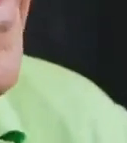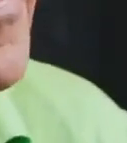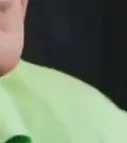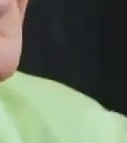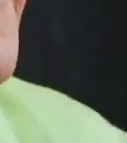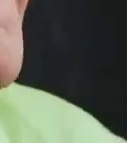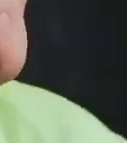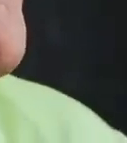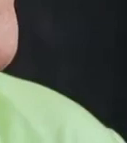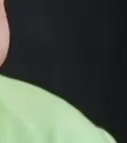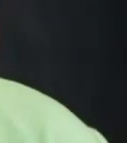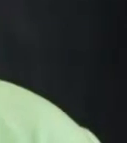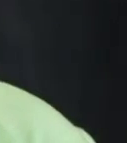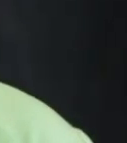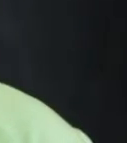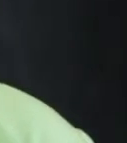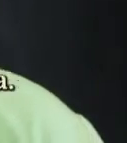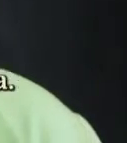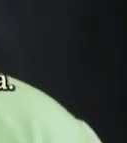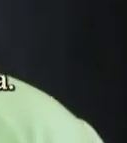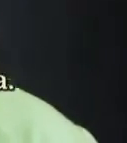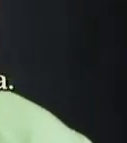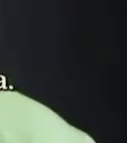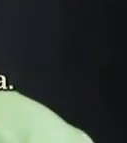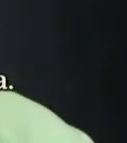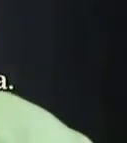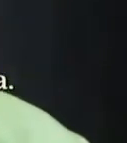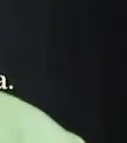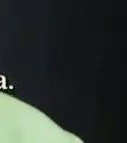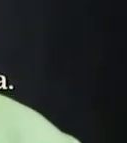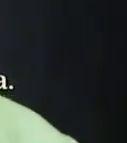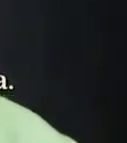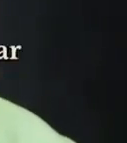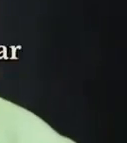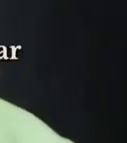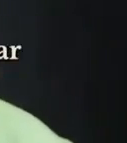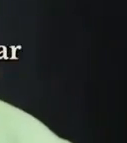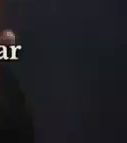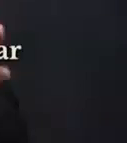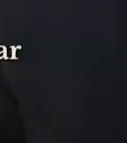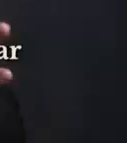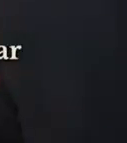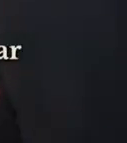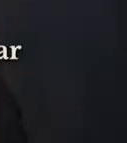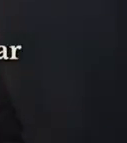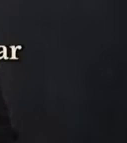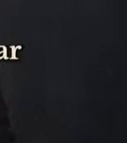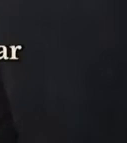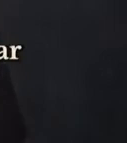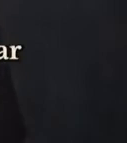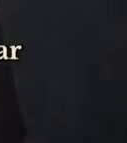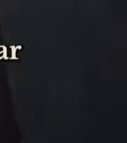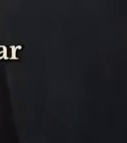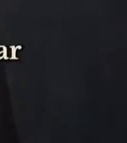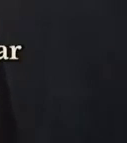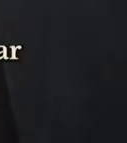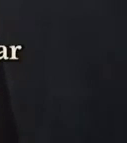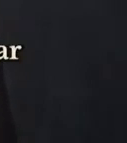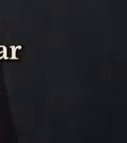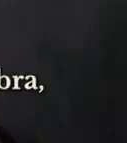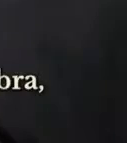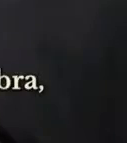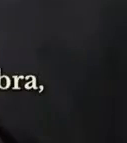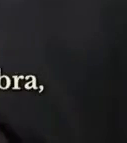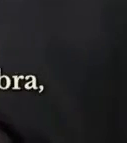para mí ha sido lo más grande que me pasó a un medio y fuimos allí al pequeño lugar de la